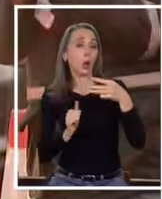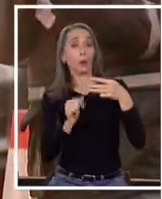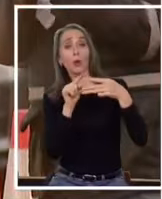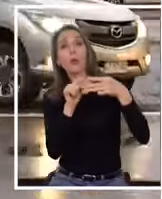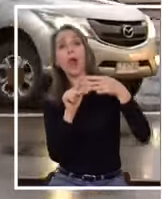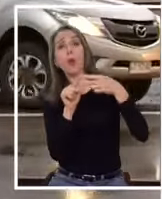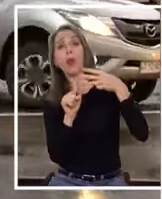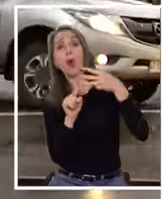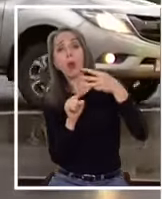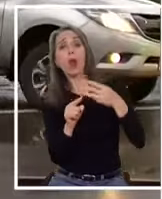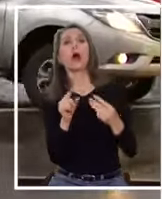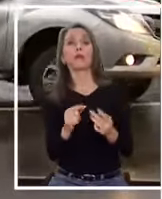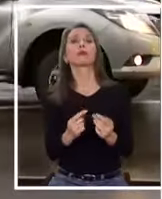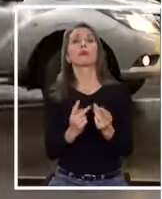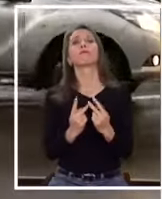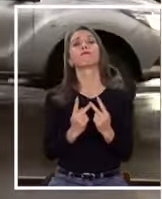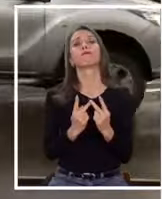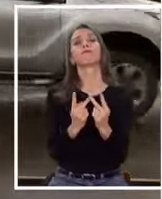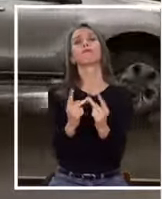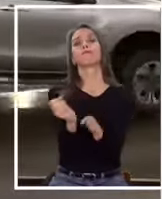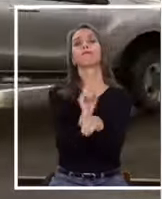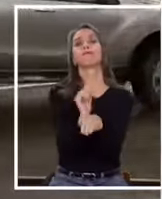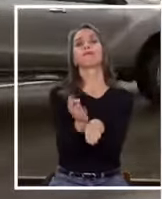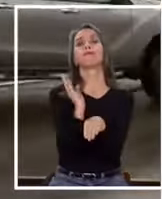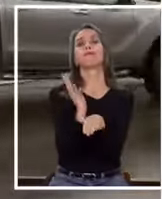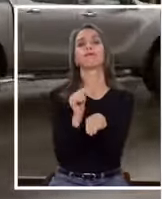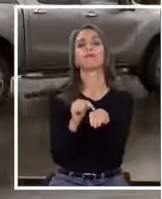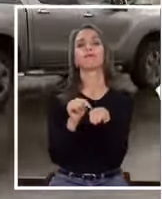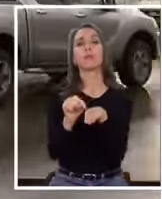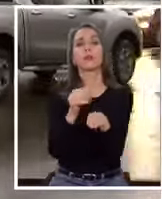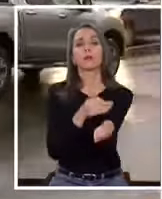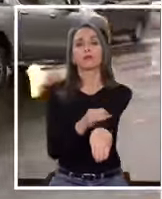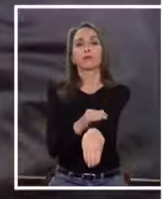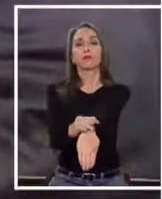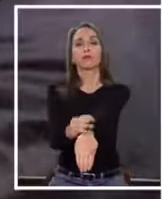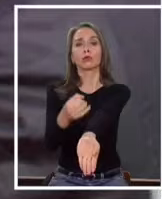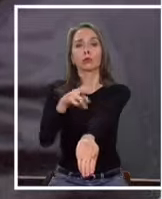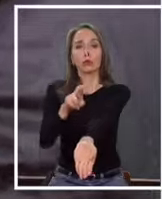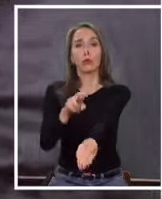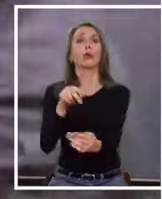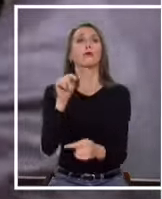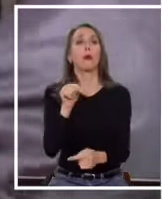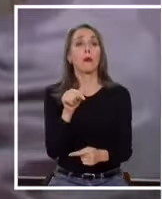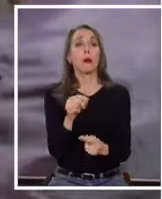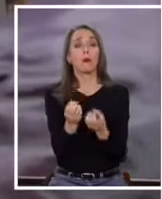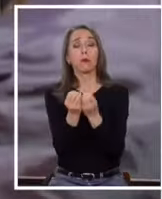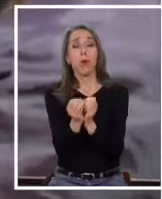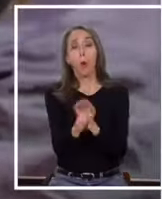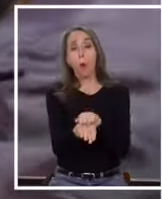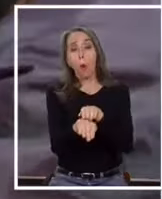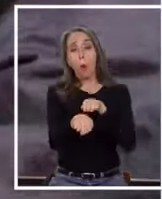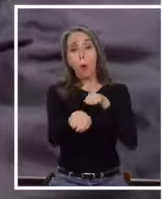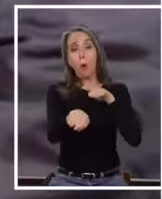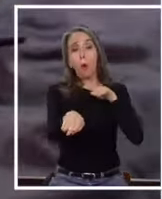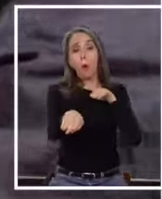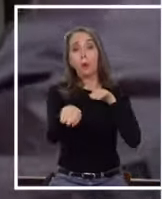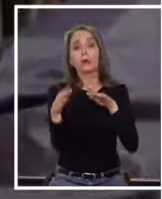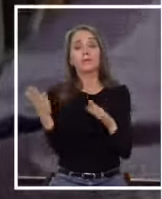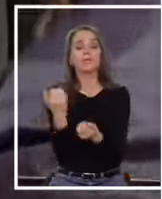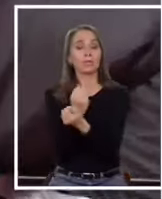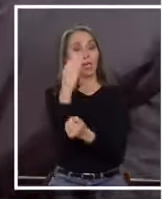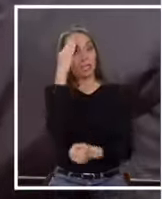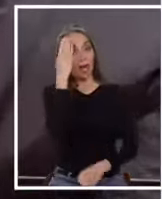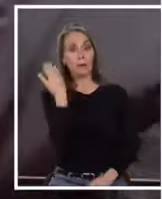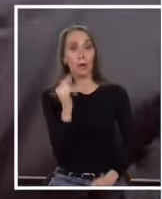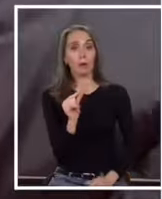sur, pero obviamente esta congestión vehicular ha sido bastante mayor e inesperada, lo que obviamente obligó a Carabineros